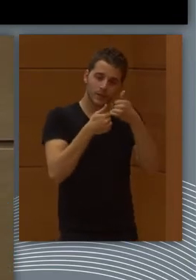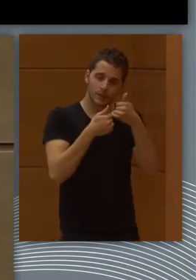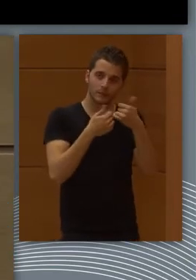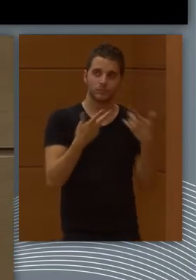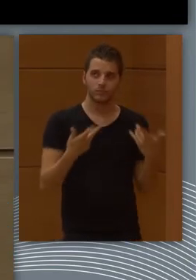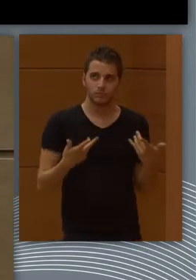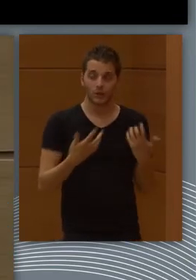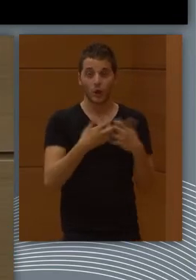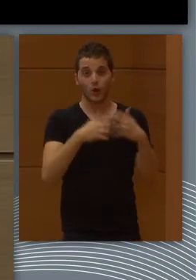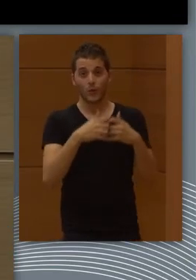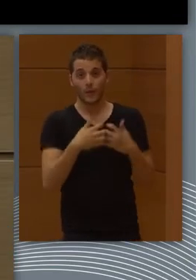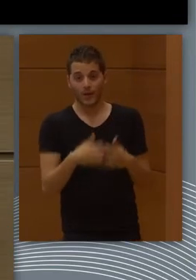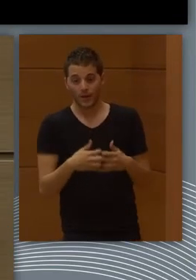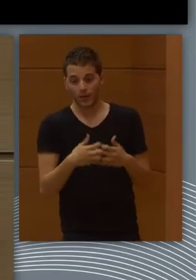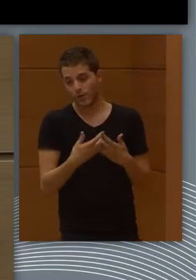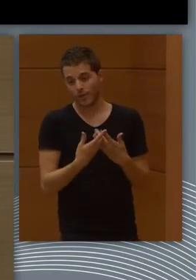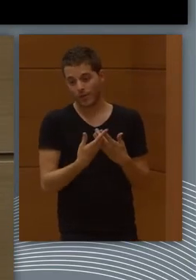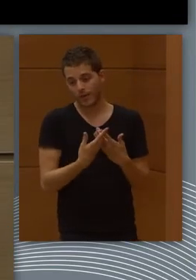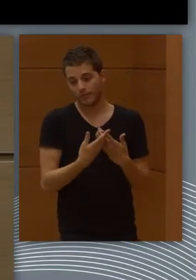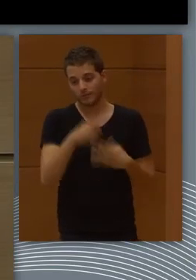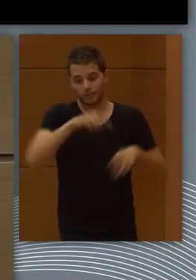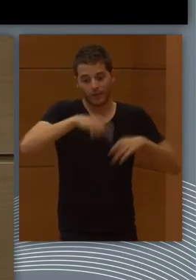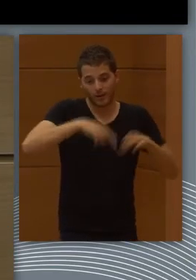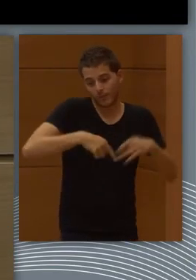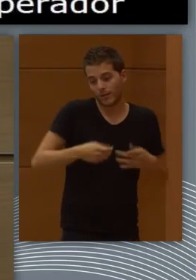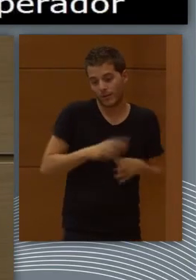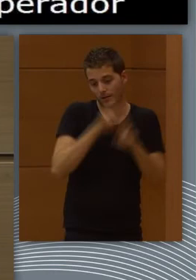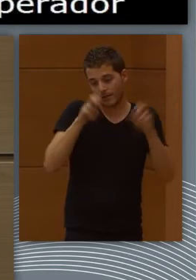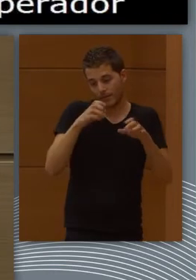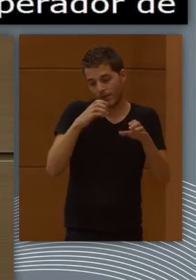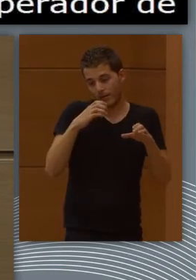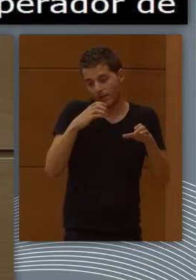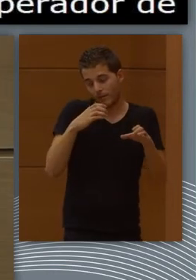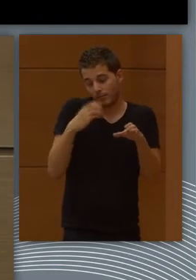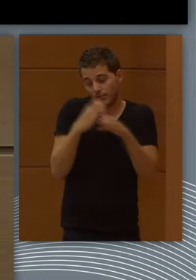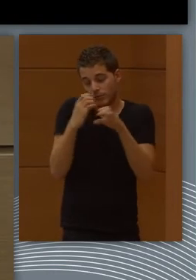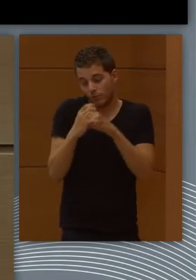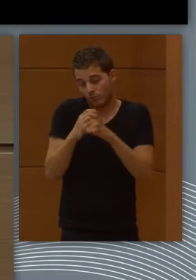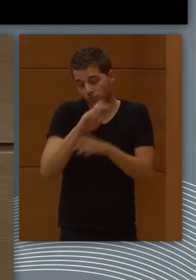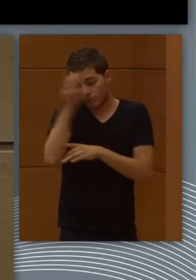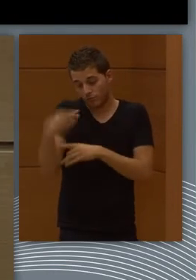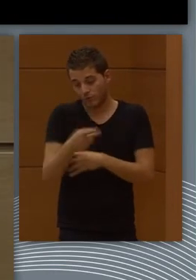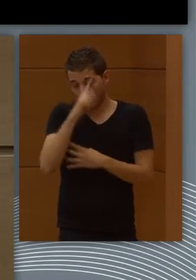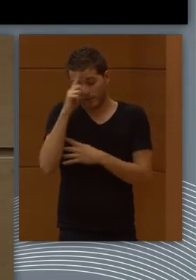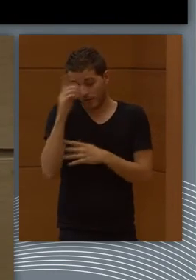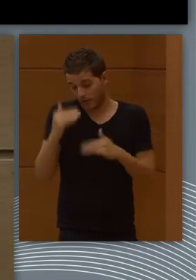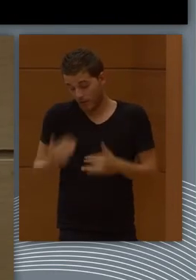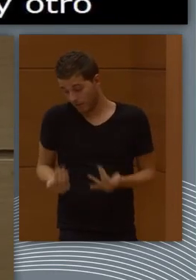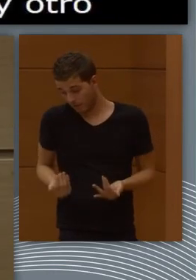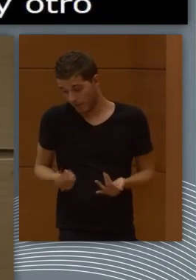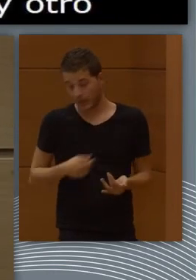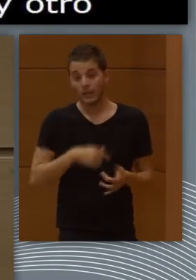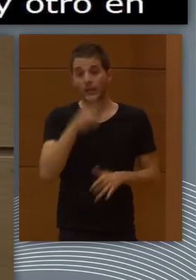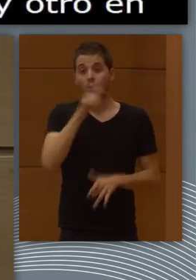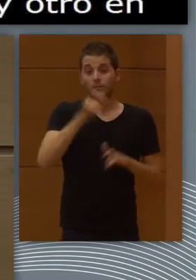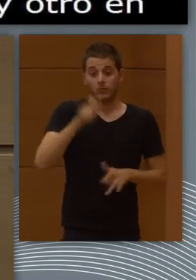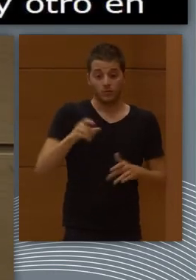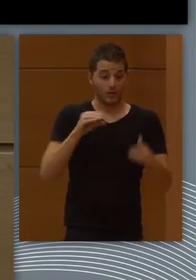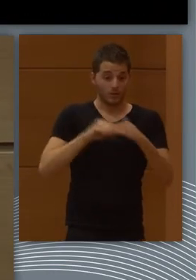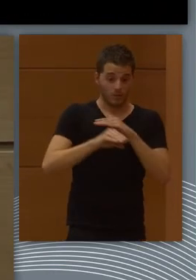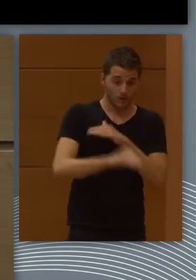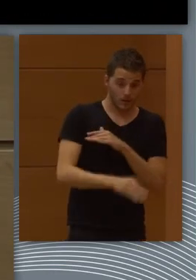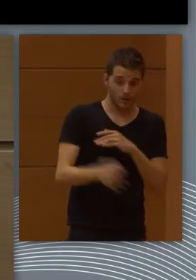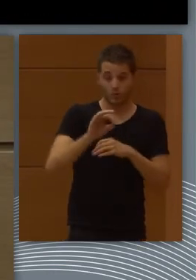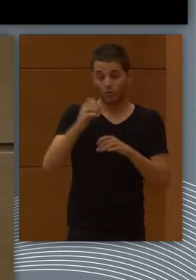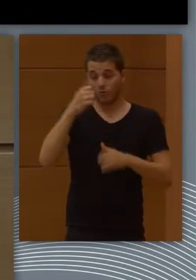operador de transporte de superficie en autobús, no hay otro en Madrid. Pero hay gente que va en coche, gente que va en metro, gente que va en otros modos, ¿no? Con lo